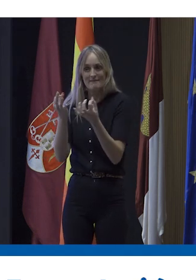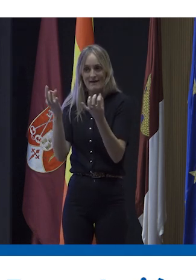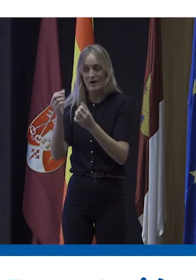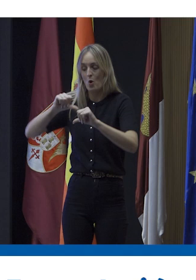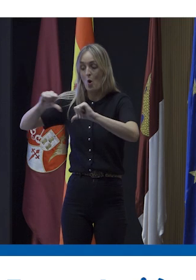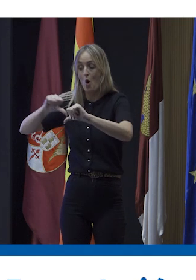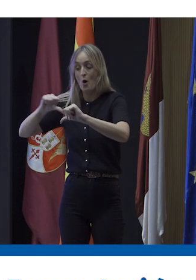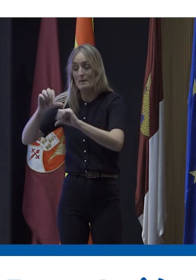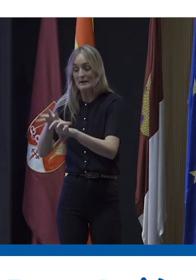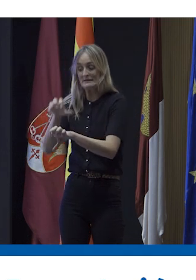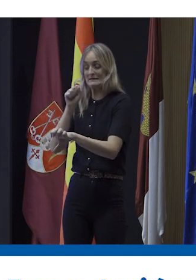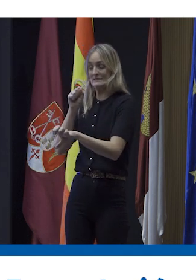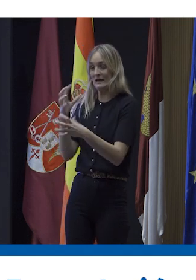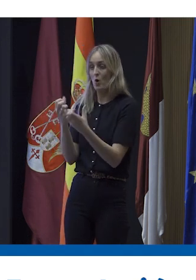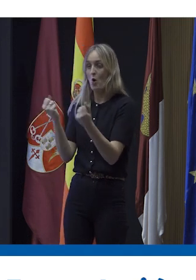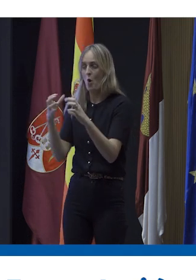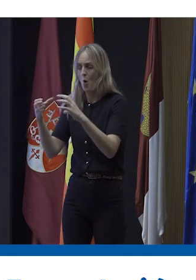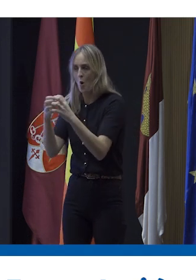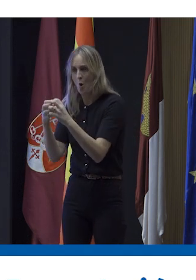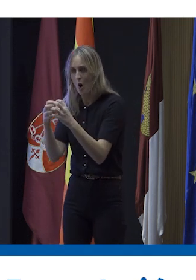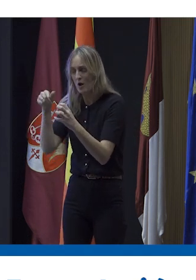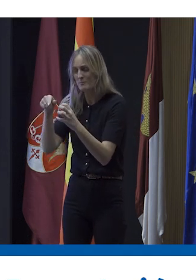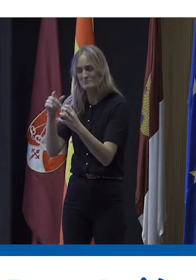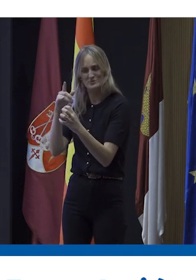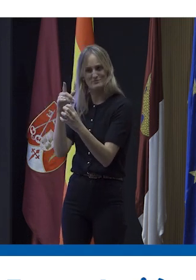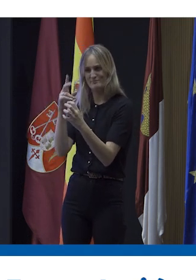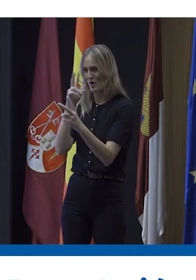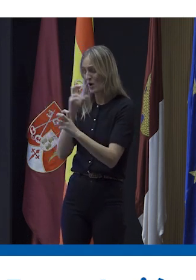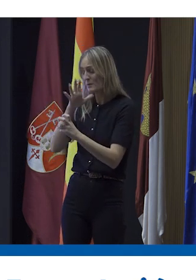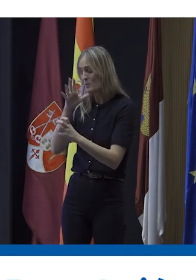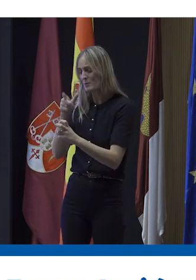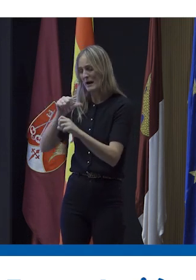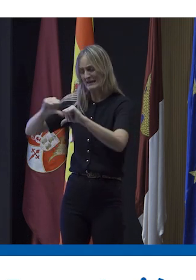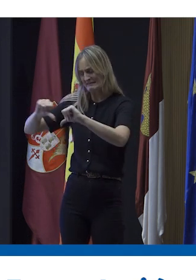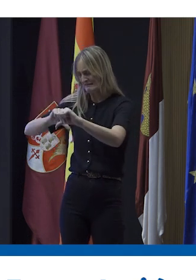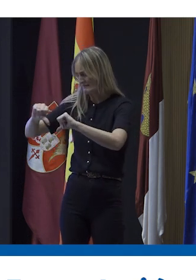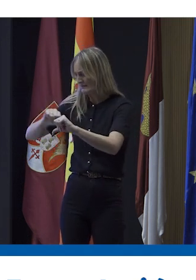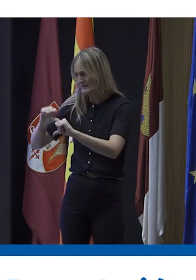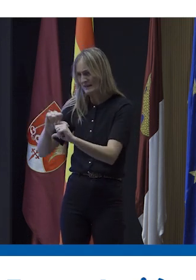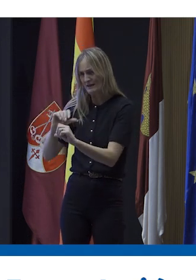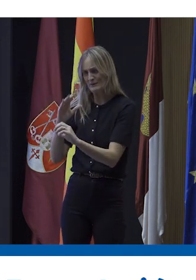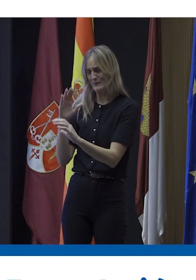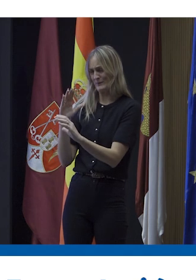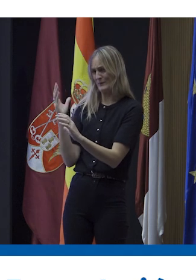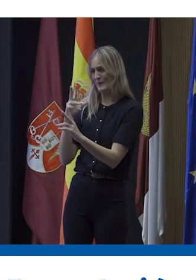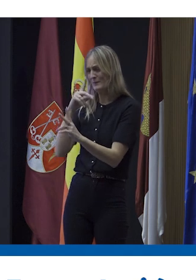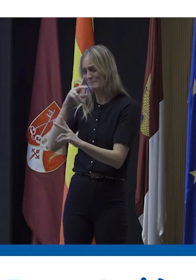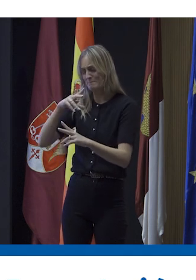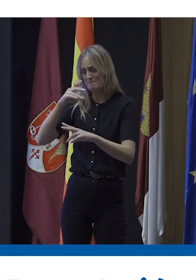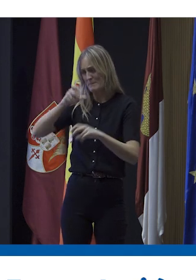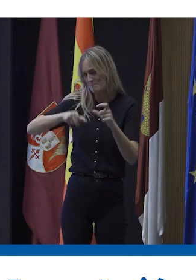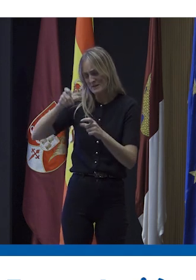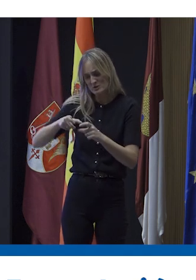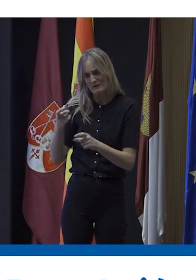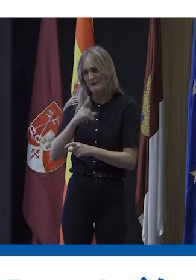operarlos para extraer el coágulo. Pero claro, esto era un desastre porque era una cirugía muy agresiva, los pacientes estaban fatal, entonces pues todos los